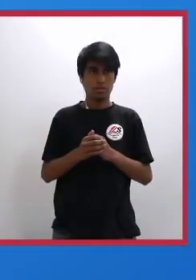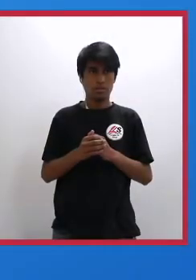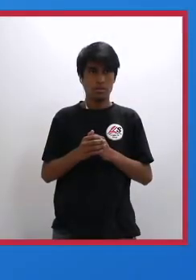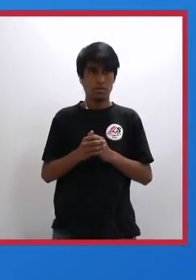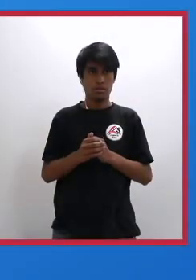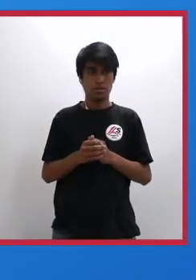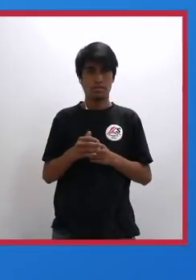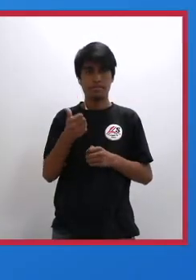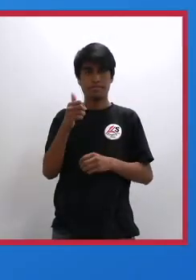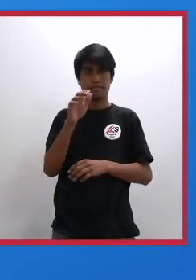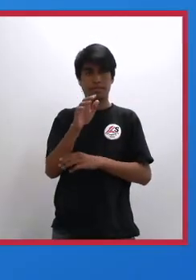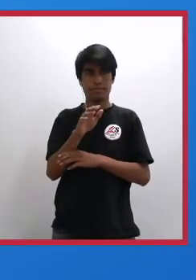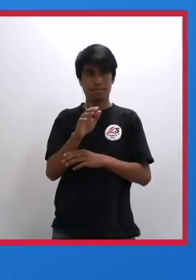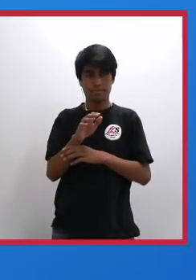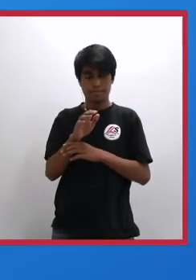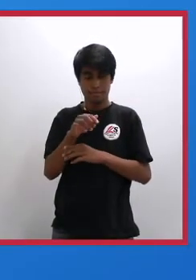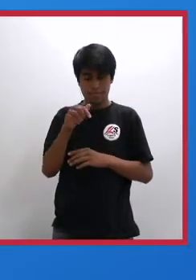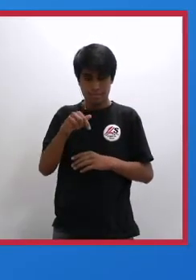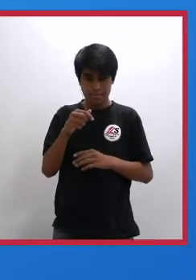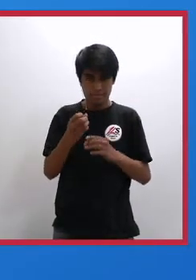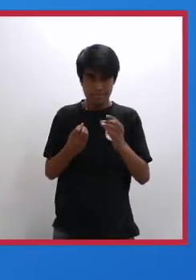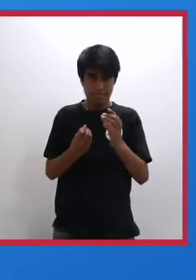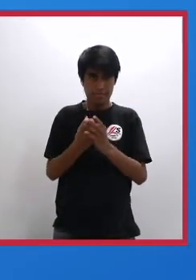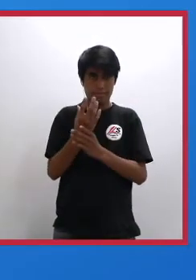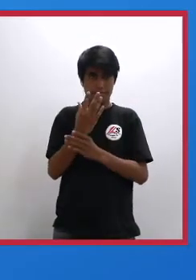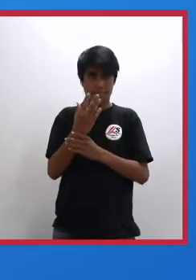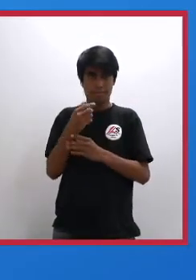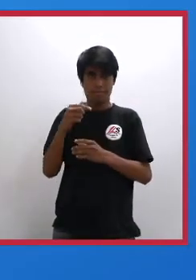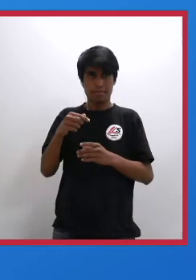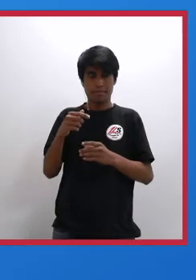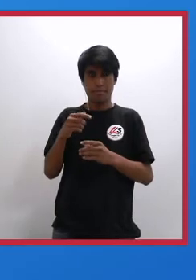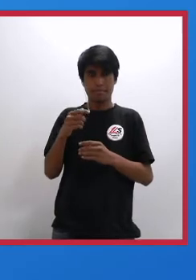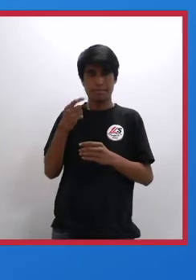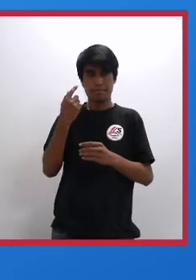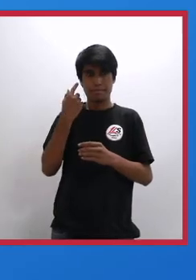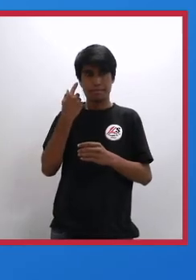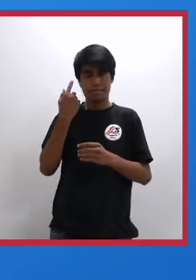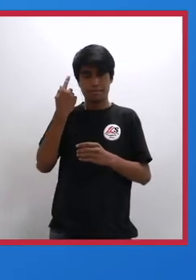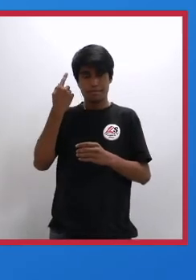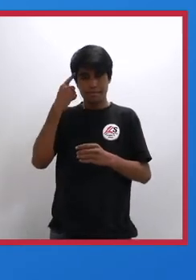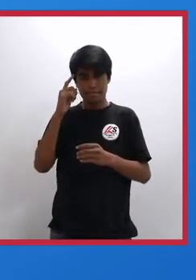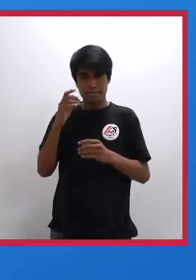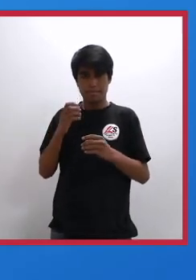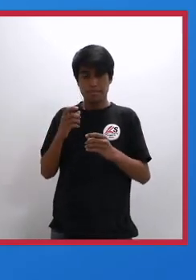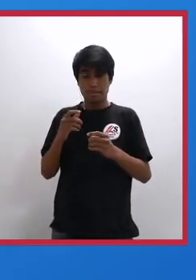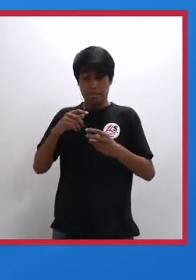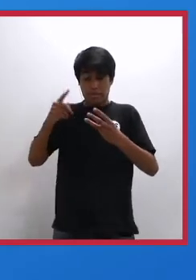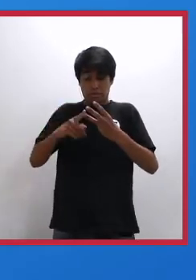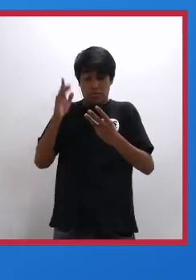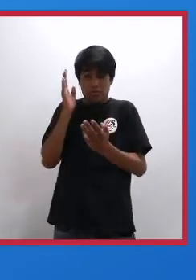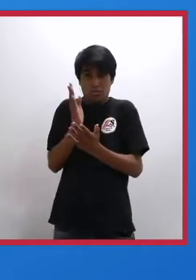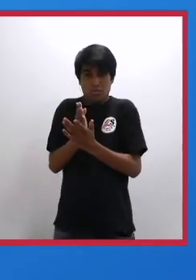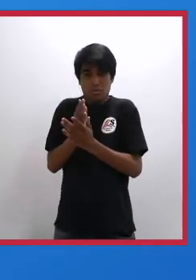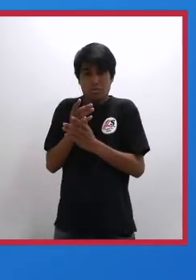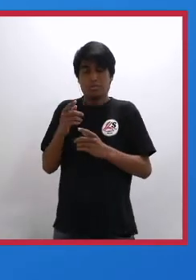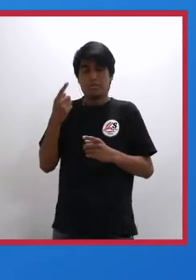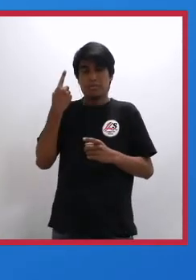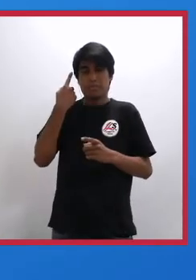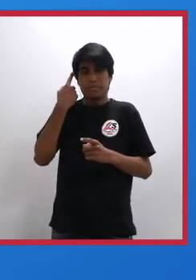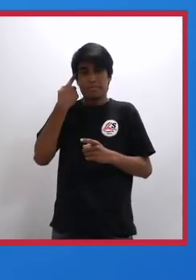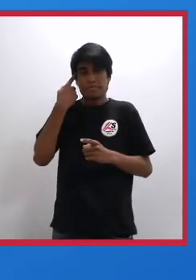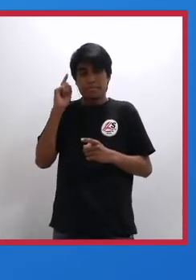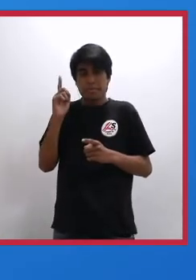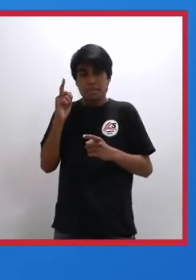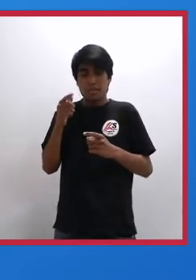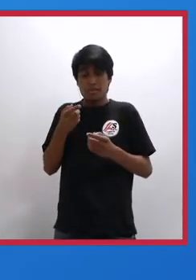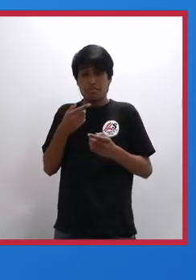Muy buenas tardes a todos nuevamente. Gracias por participar de esta tercera charla, el ciclo de charlas